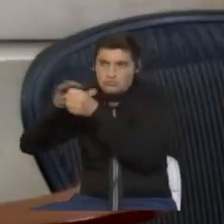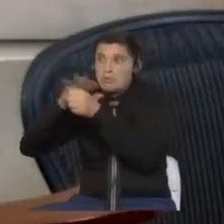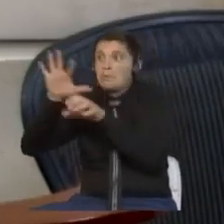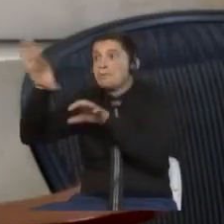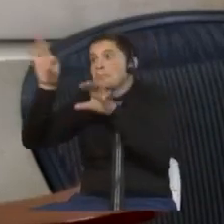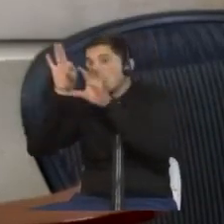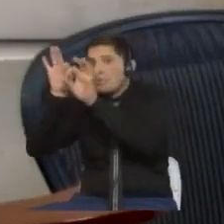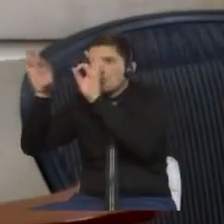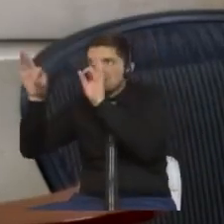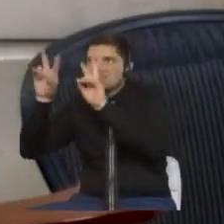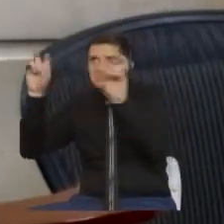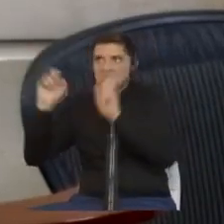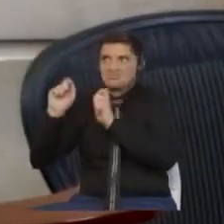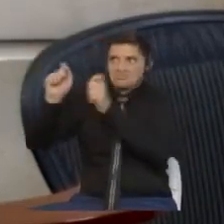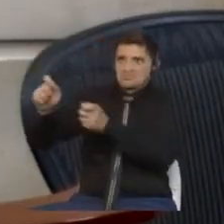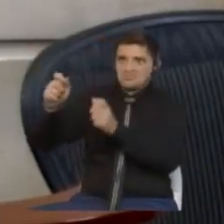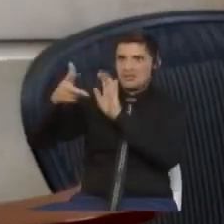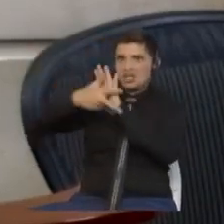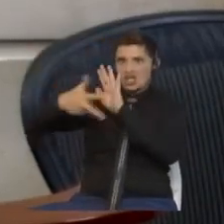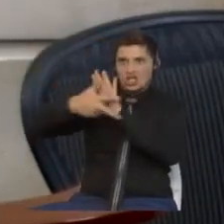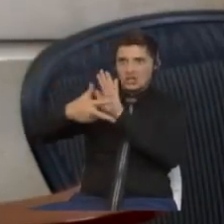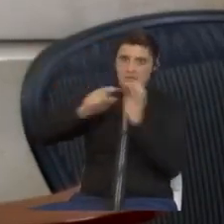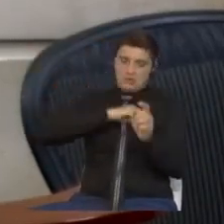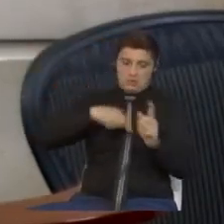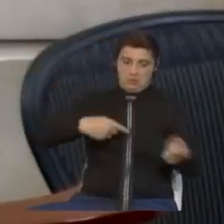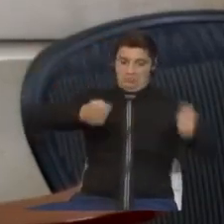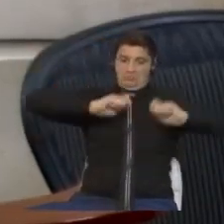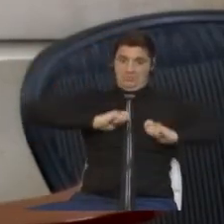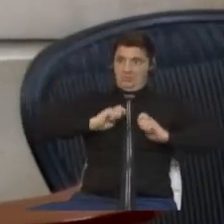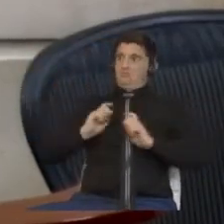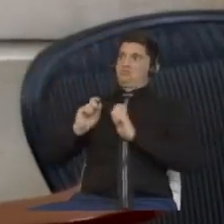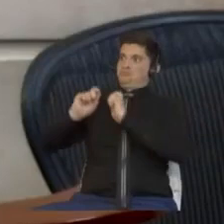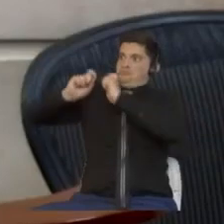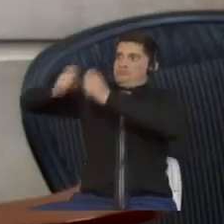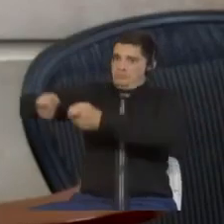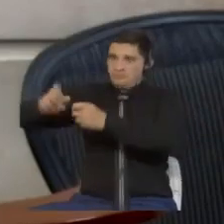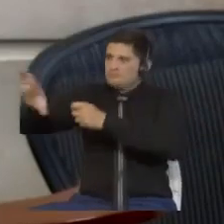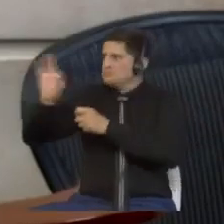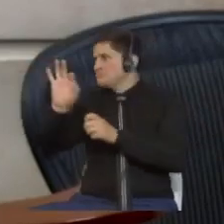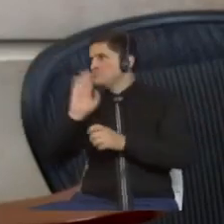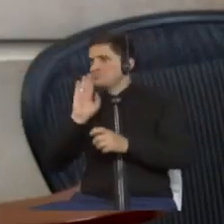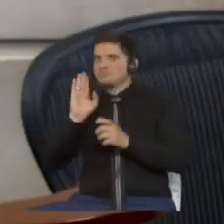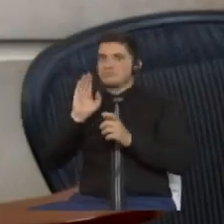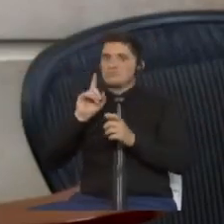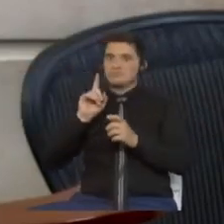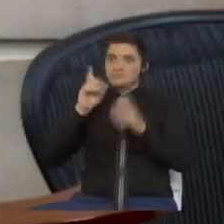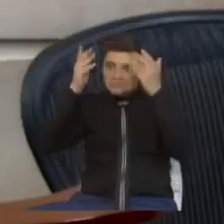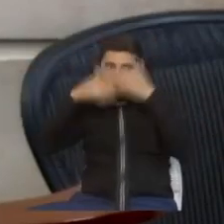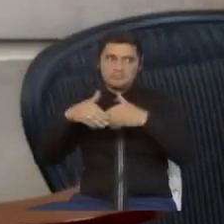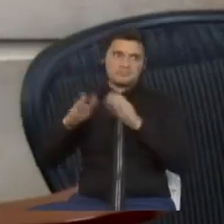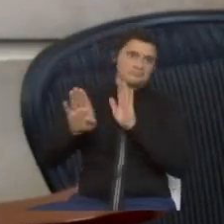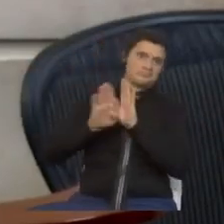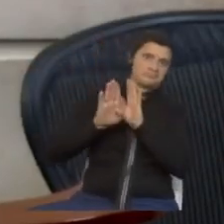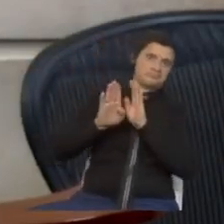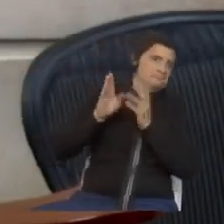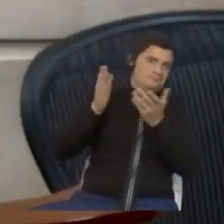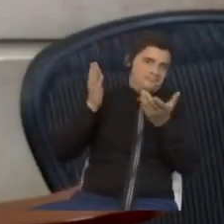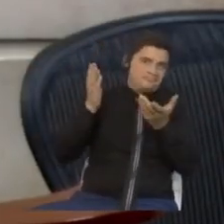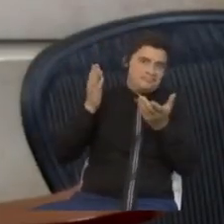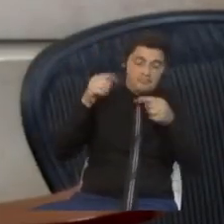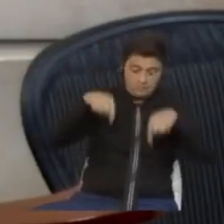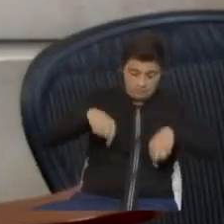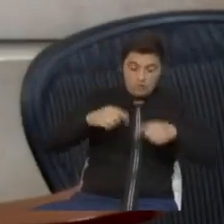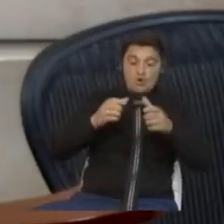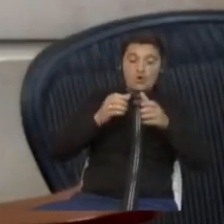de dignatarios que la constitución nos otorga pueda prevaricar este congreso tiene